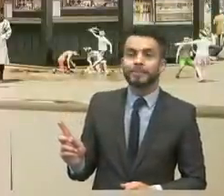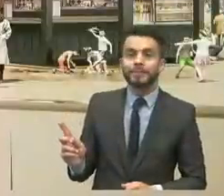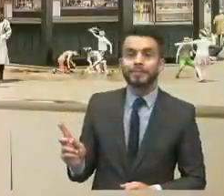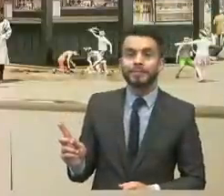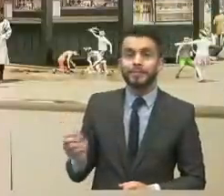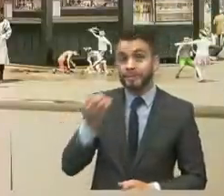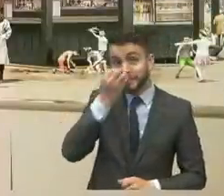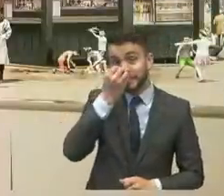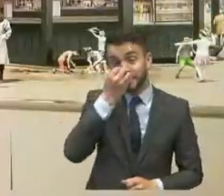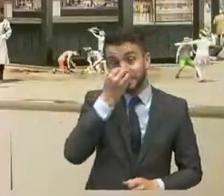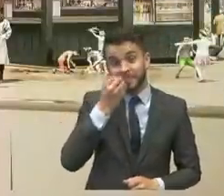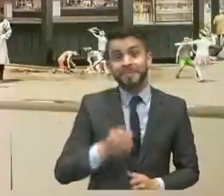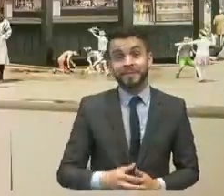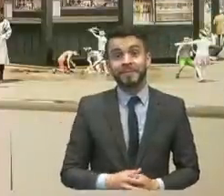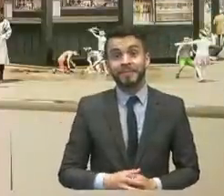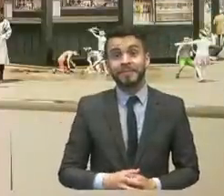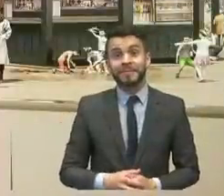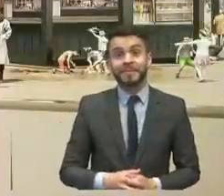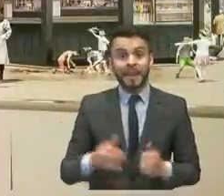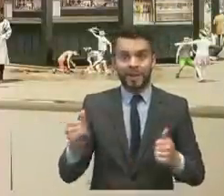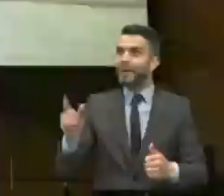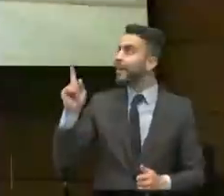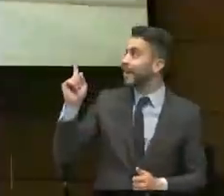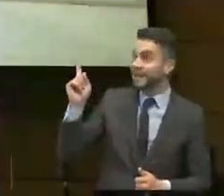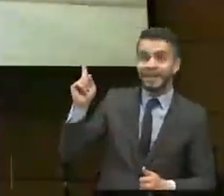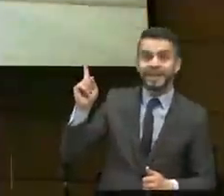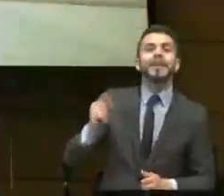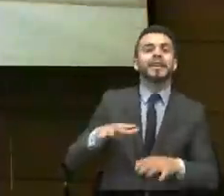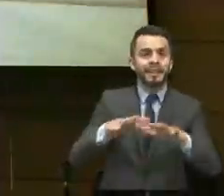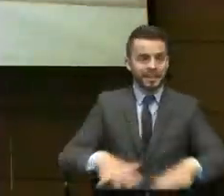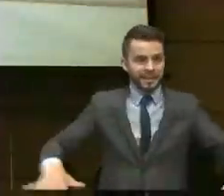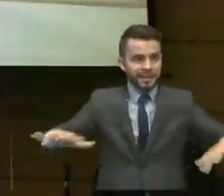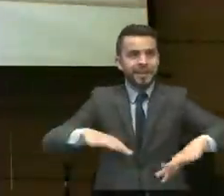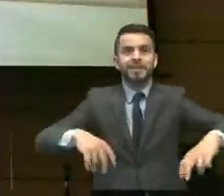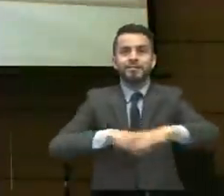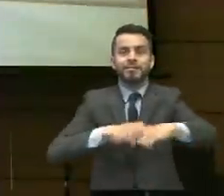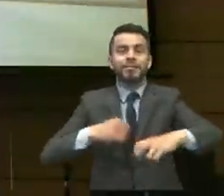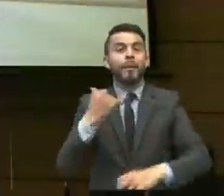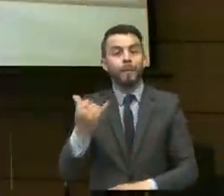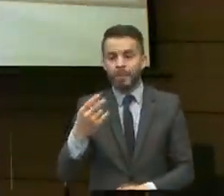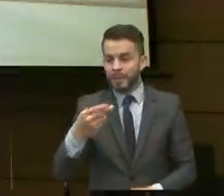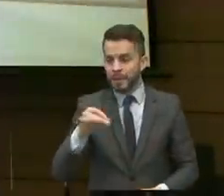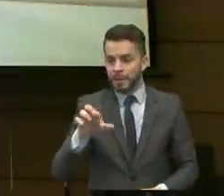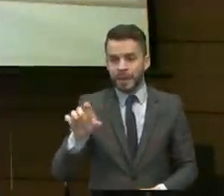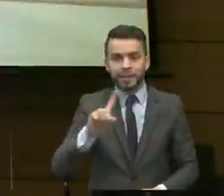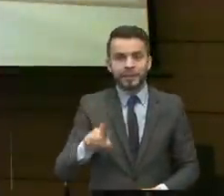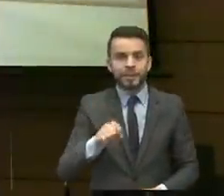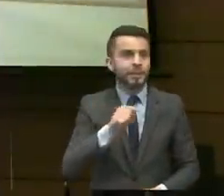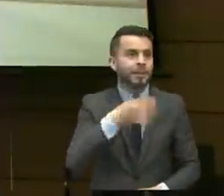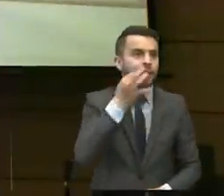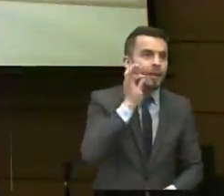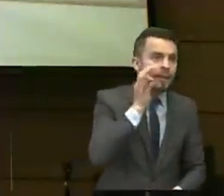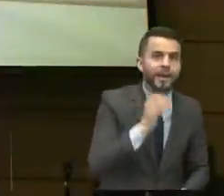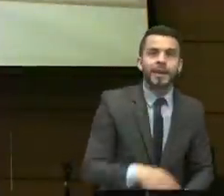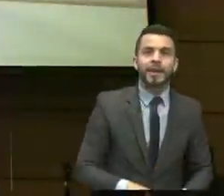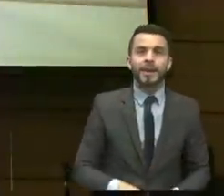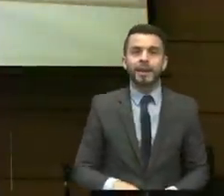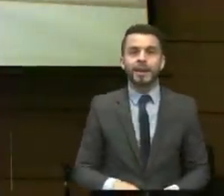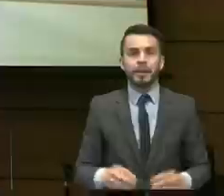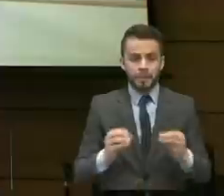Ahora, aquí está hippies, ¿de acuerdo? Y aquí hay un café. Y al lado puedo tener